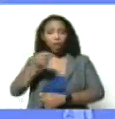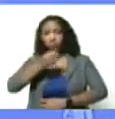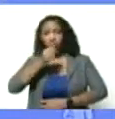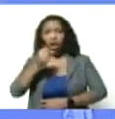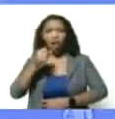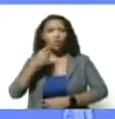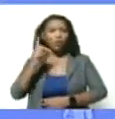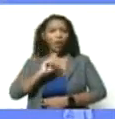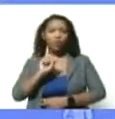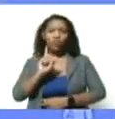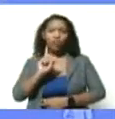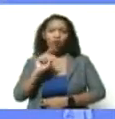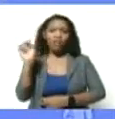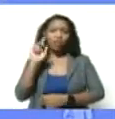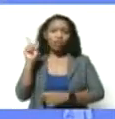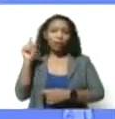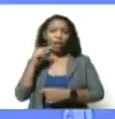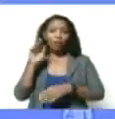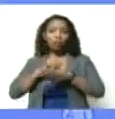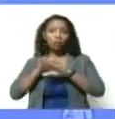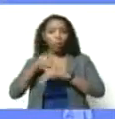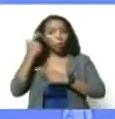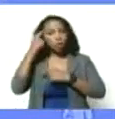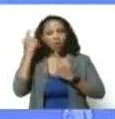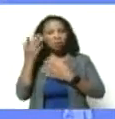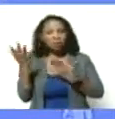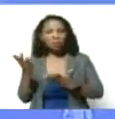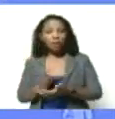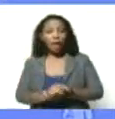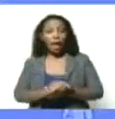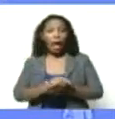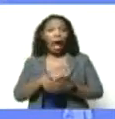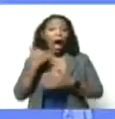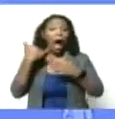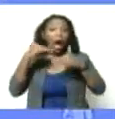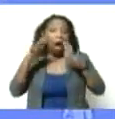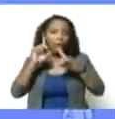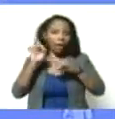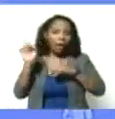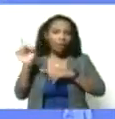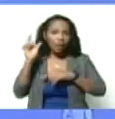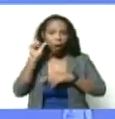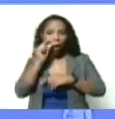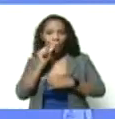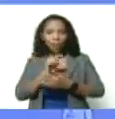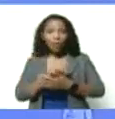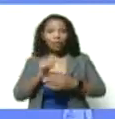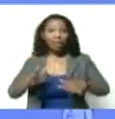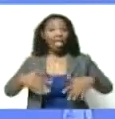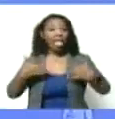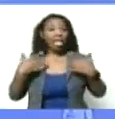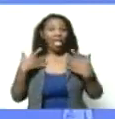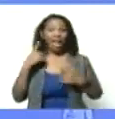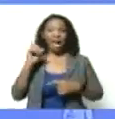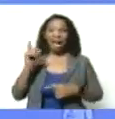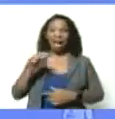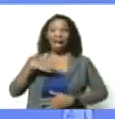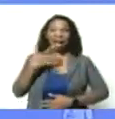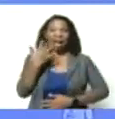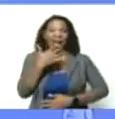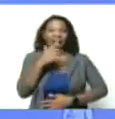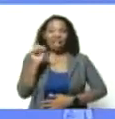que no se haya enterado de eso. Y hay de aquel que se alegra por la muerte de su prójimo,